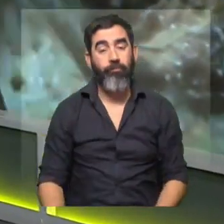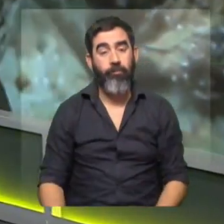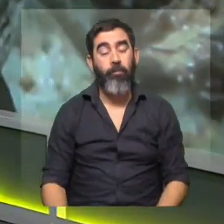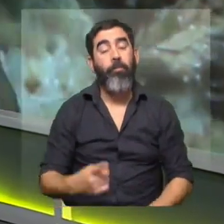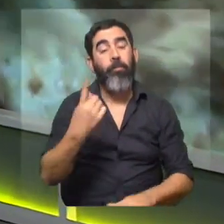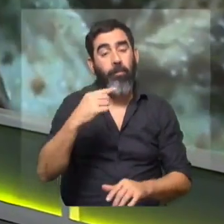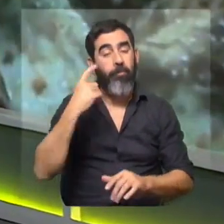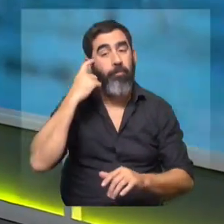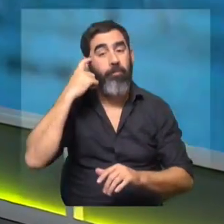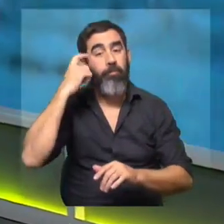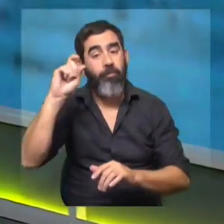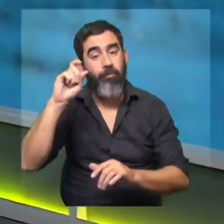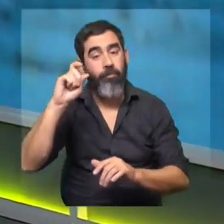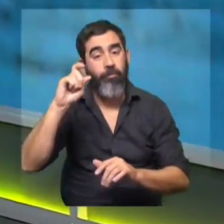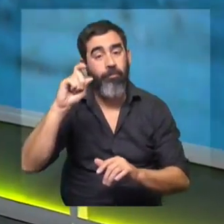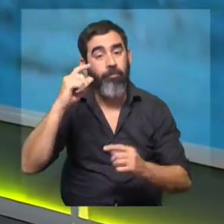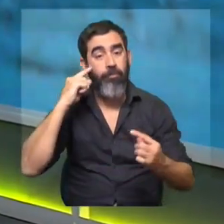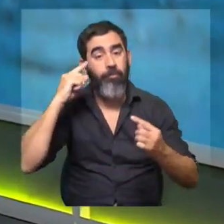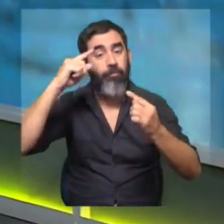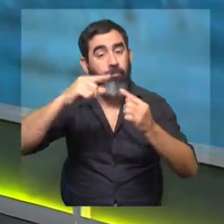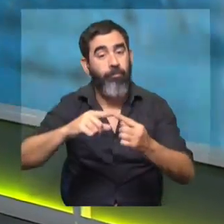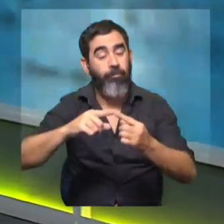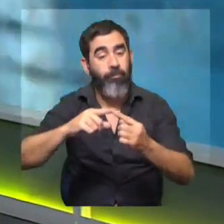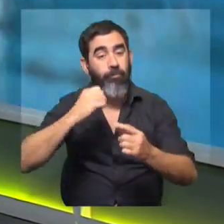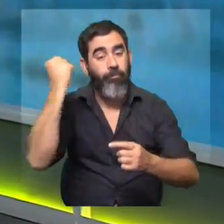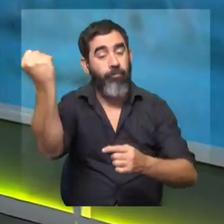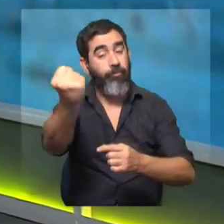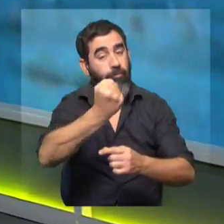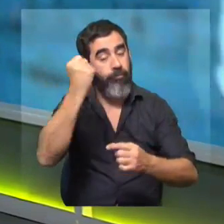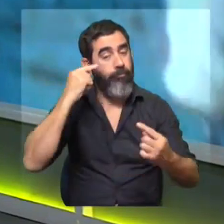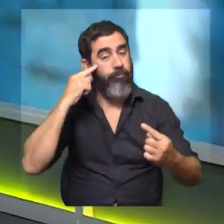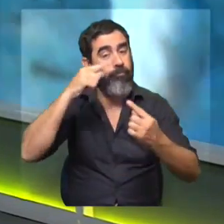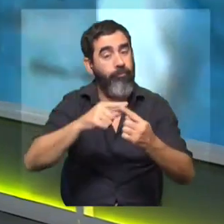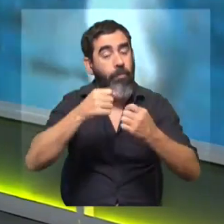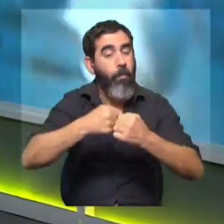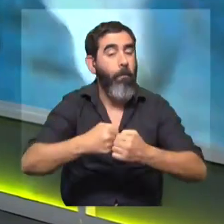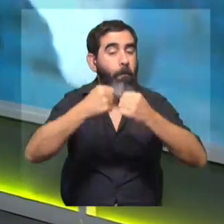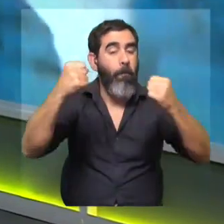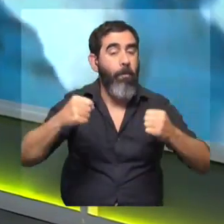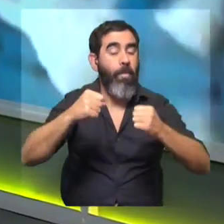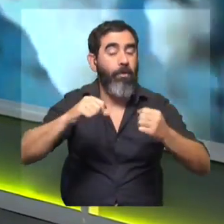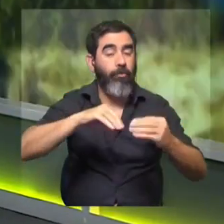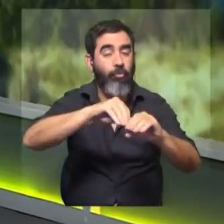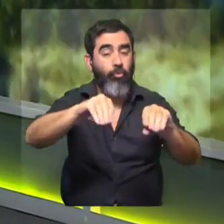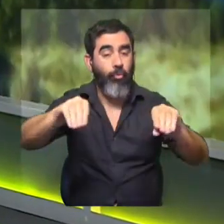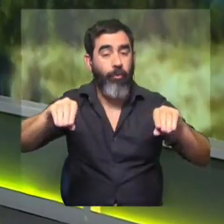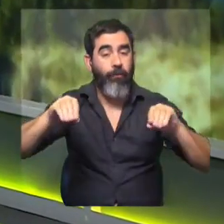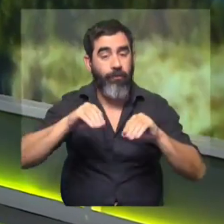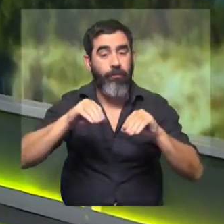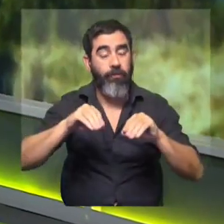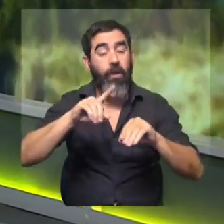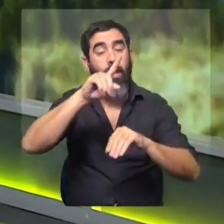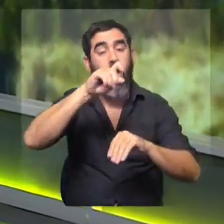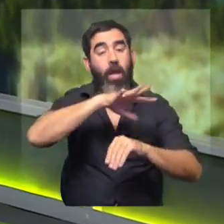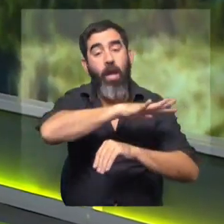se plantea como meta muy ambiciosa, ampliar esta superficie de manera drástica, sobre todo en